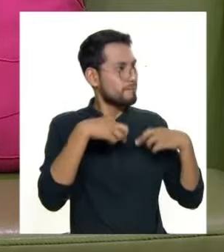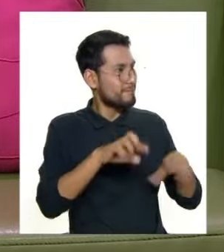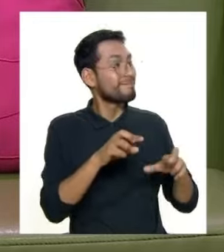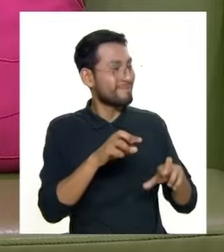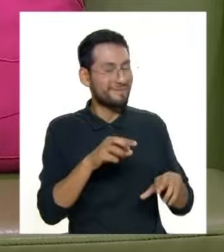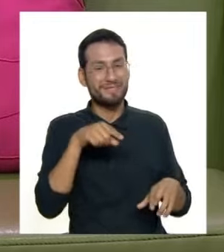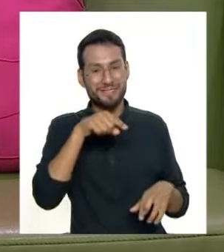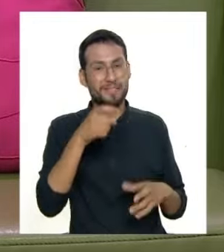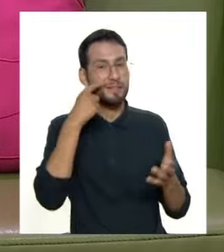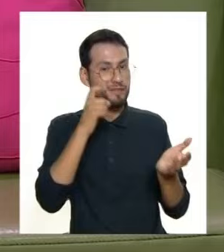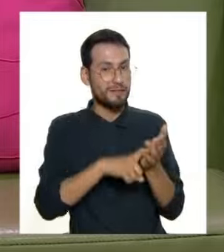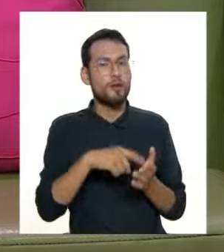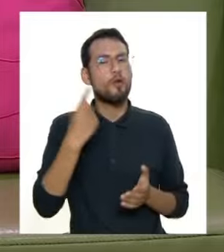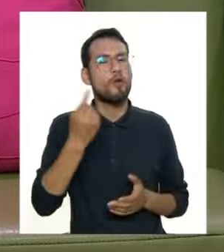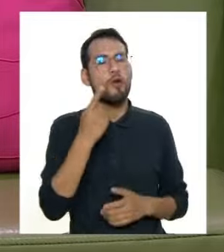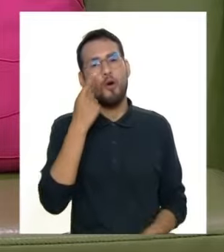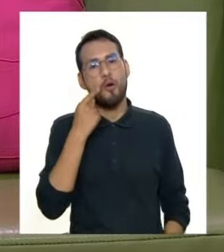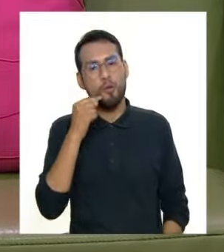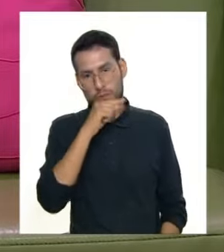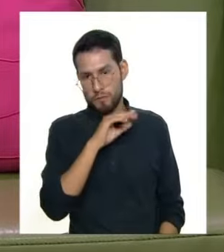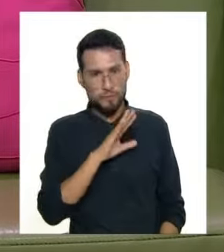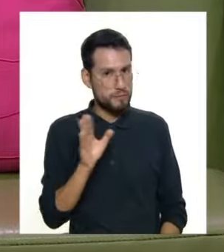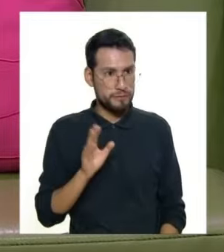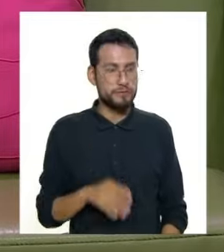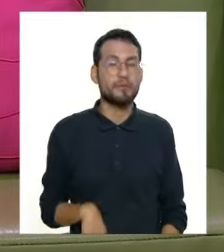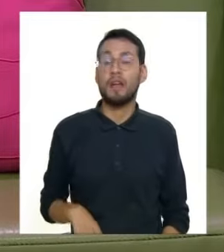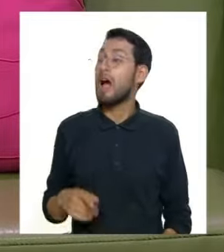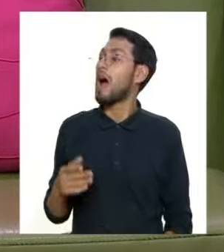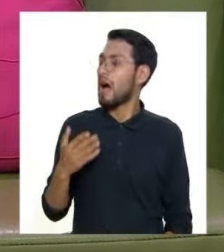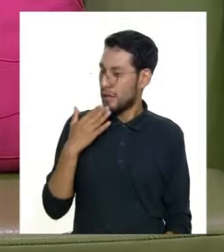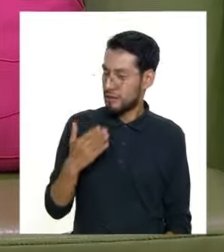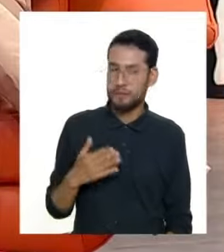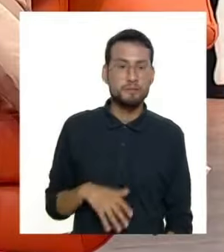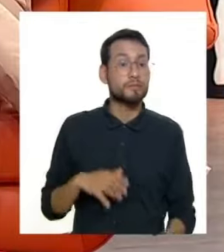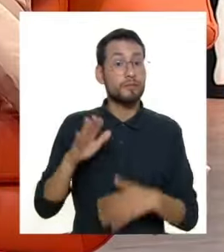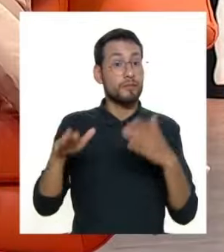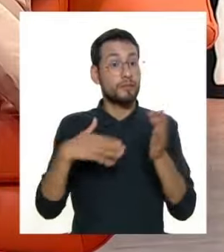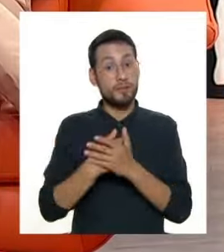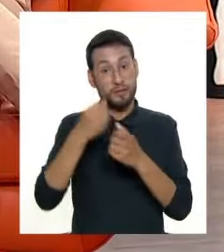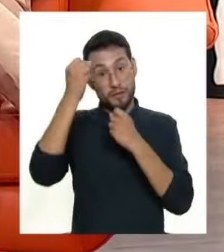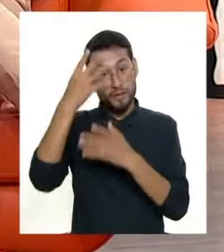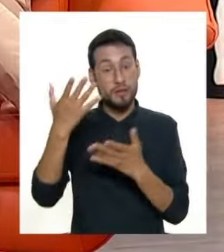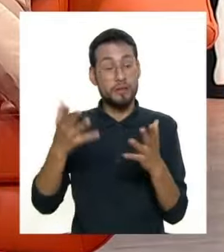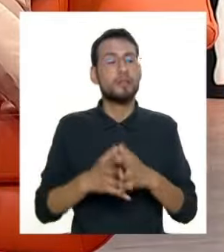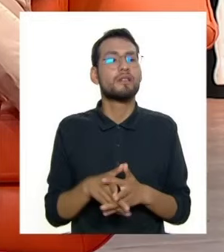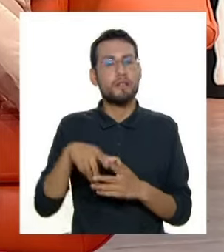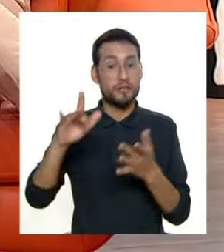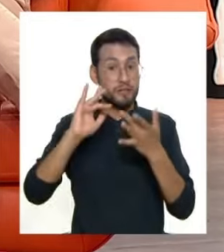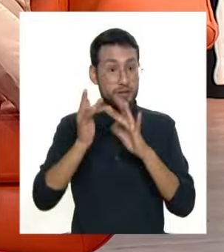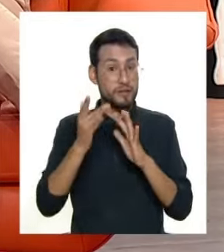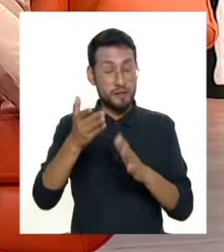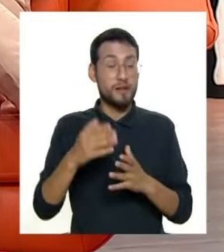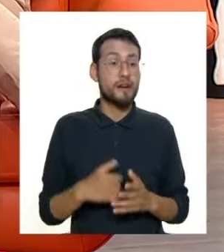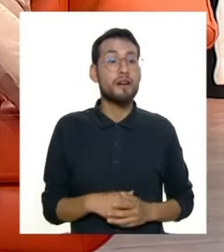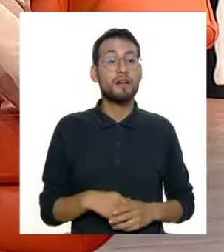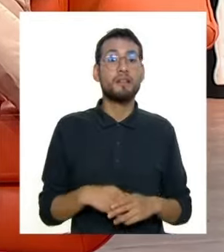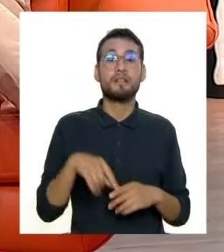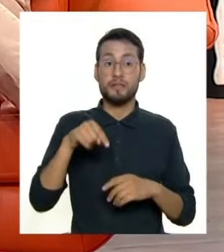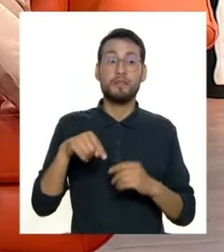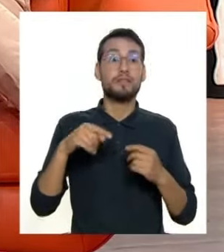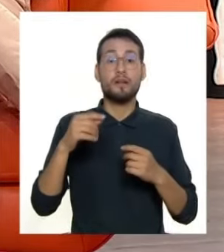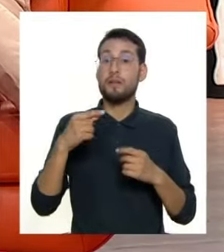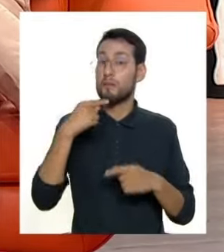permite este reconocimiento solo para el varón y la mujer. Ya, gracias. Y toda la información la pueden encontrar en las redes sociales, como ya